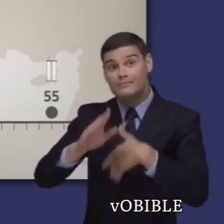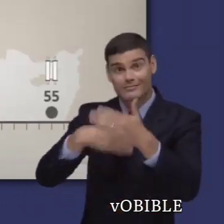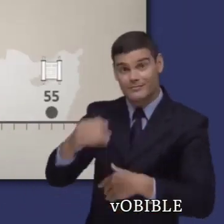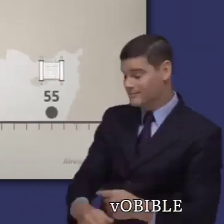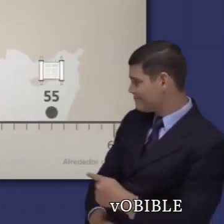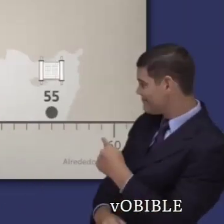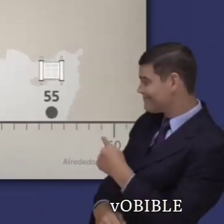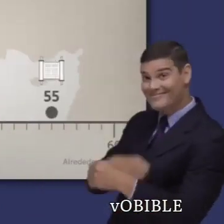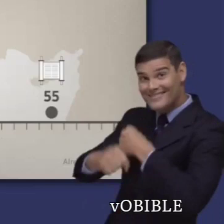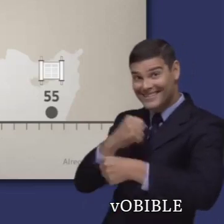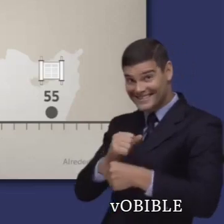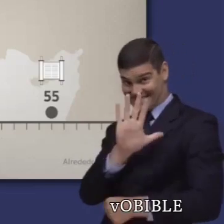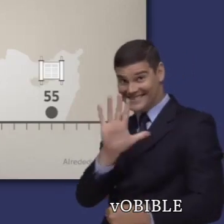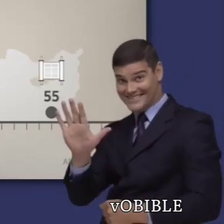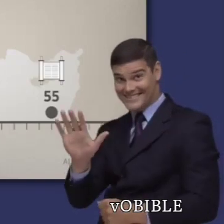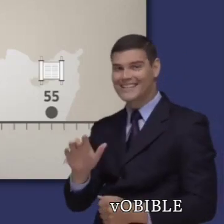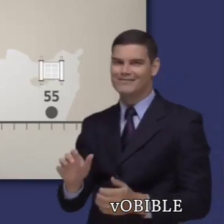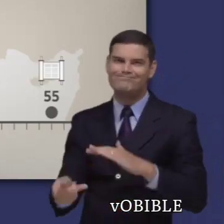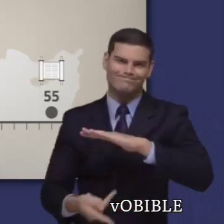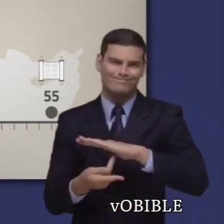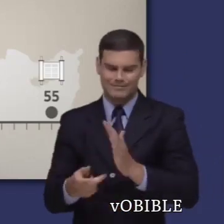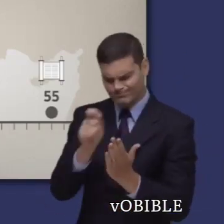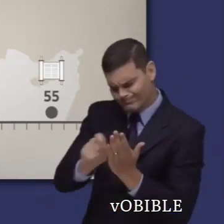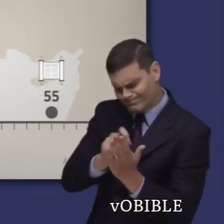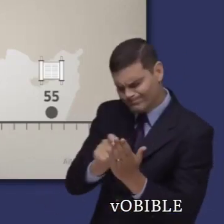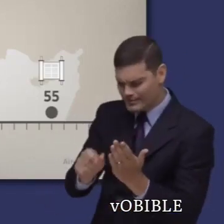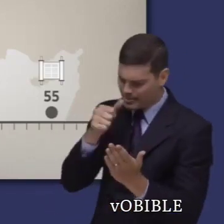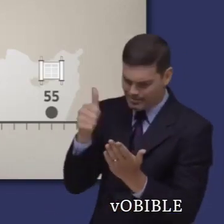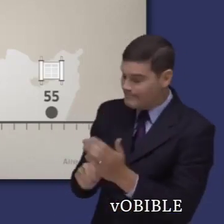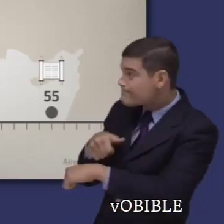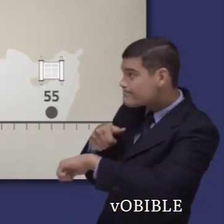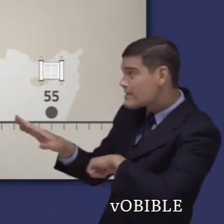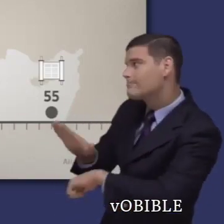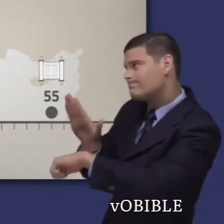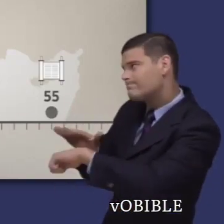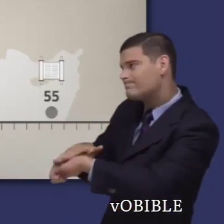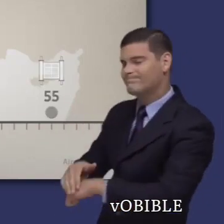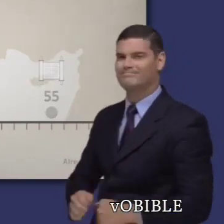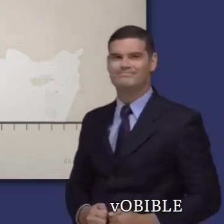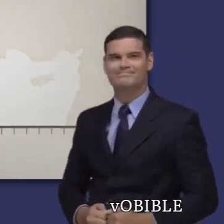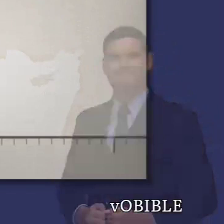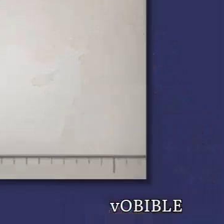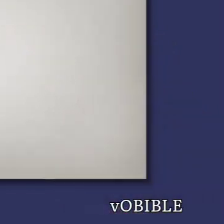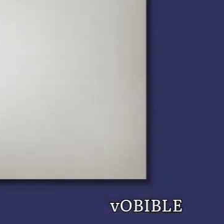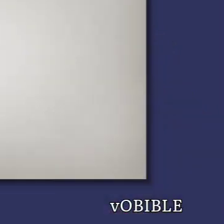Alrededor del año 55 de nuestra era, Pablo escribió a los corintios para tratar esos asuntos.